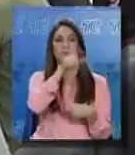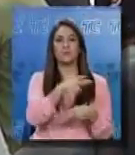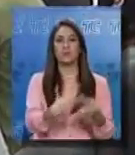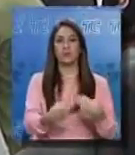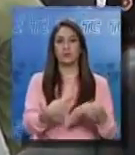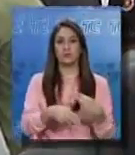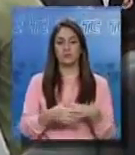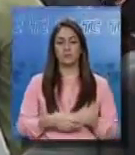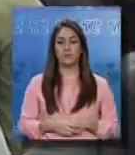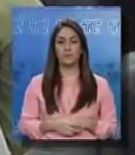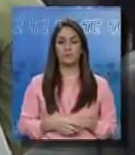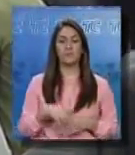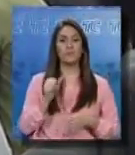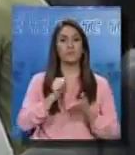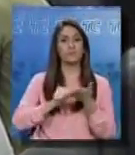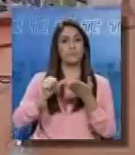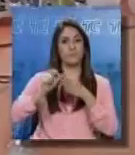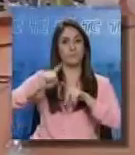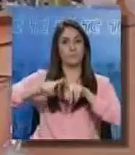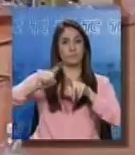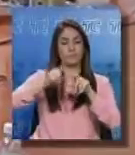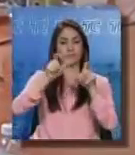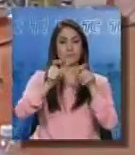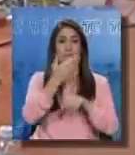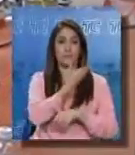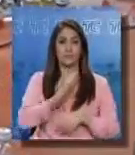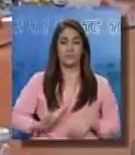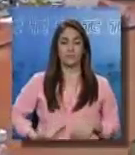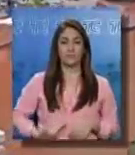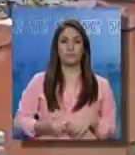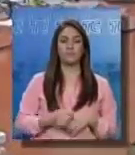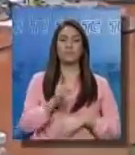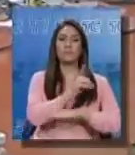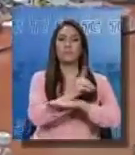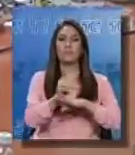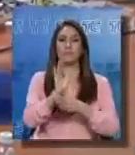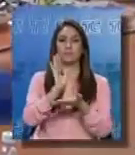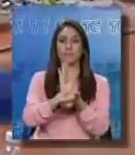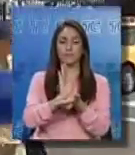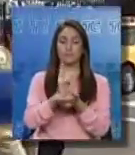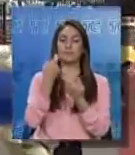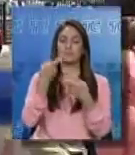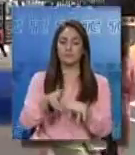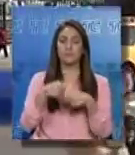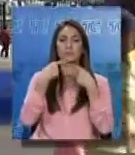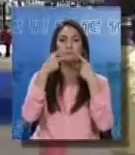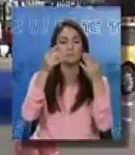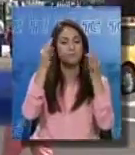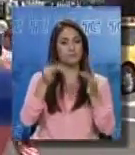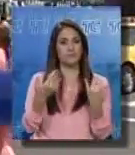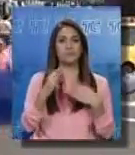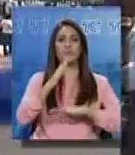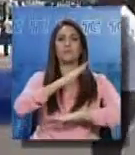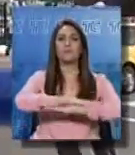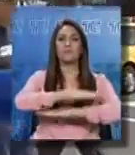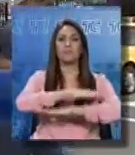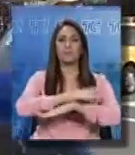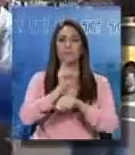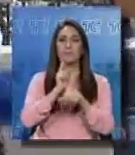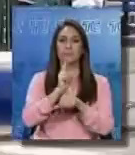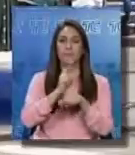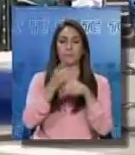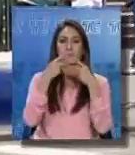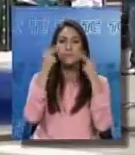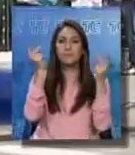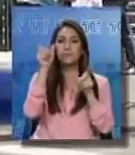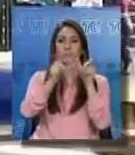entre el mandatario y los ministros del área social, el presidente del Consejo Directivo del IES anunció además que está lista la plataforma que será utilizada